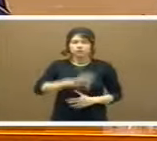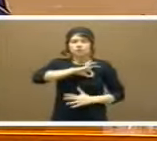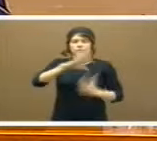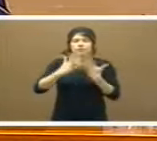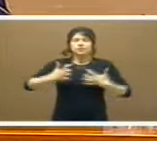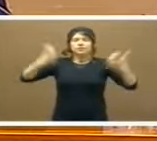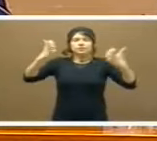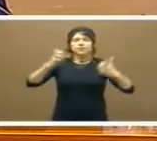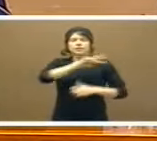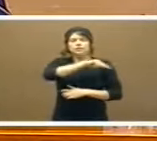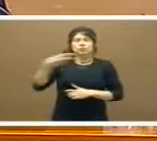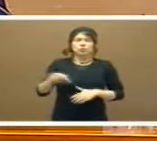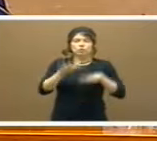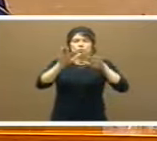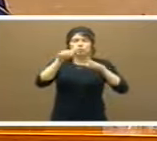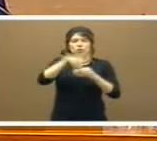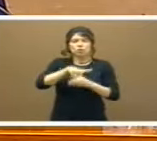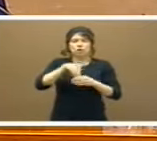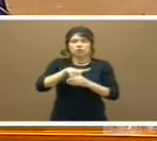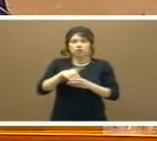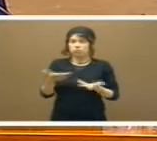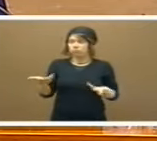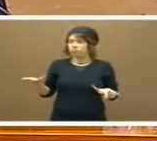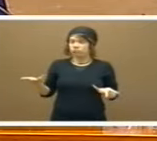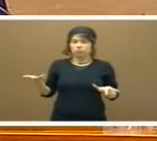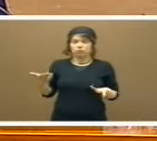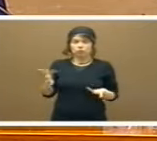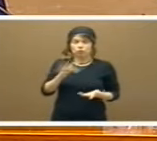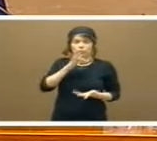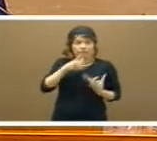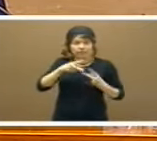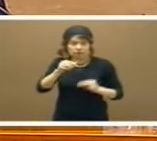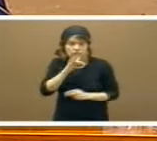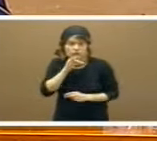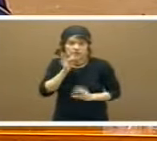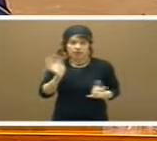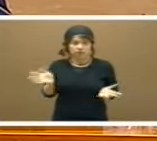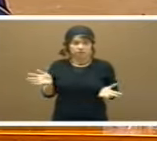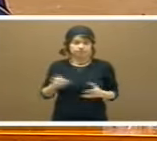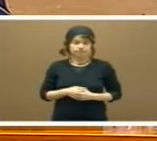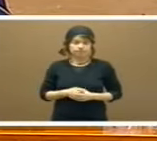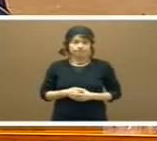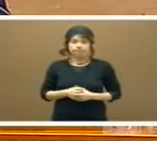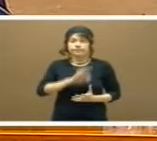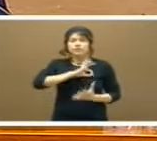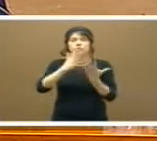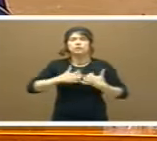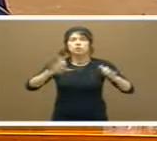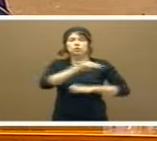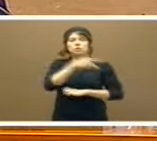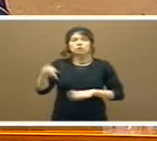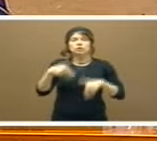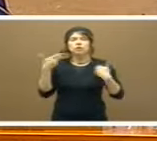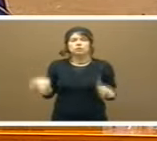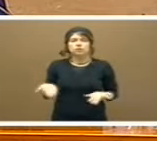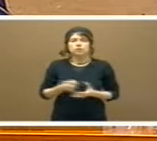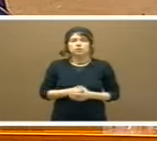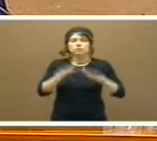Señorías, el resultado de la votación, nadie ha levantado la sesión del Pleno. Señorías, el resultado de la votación es el